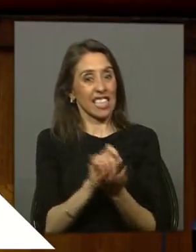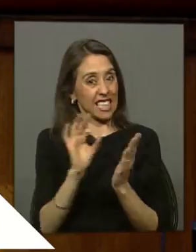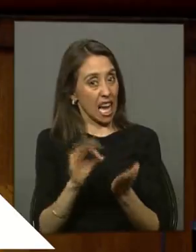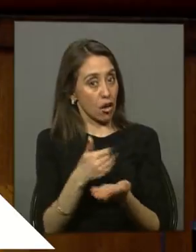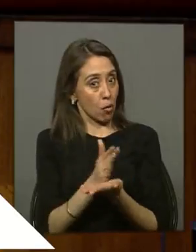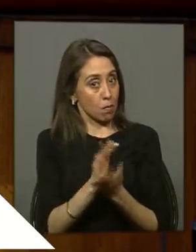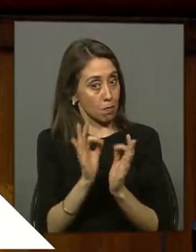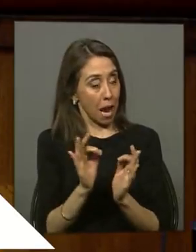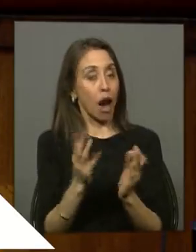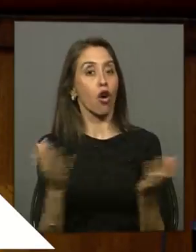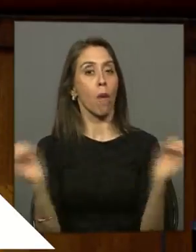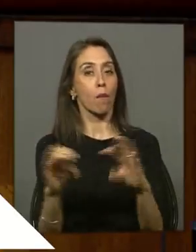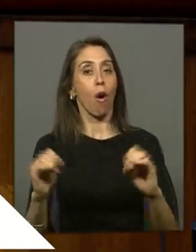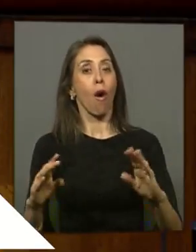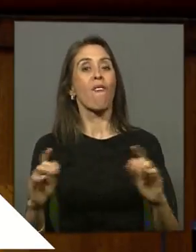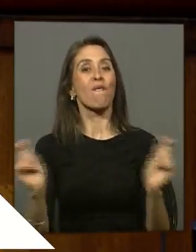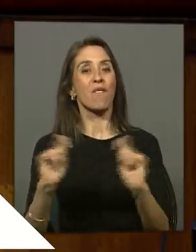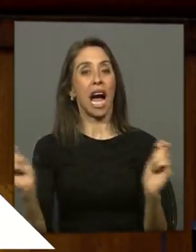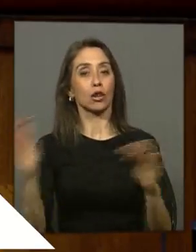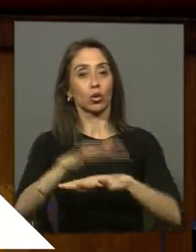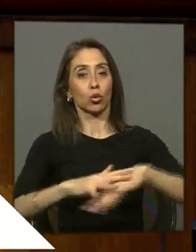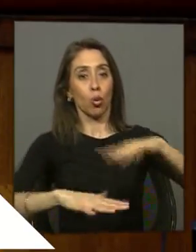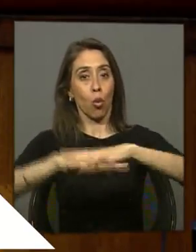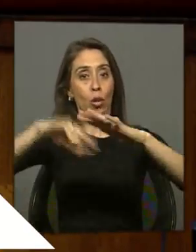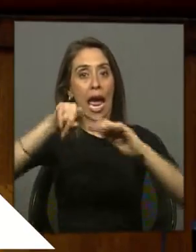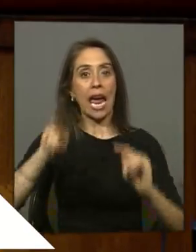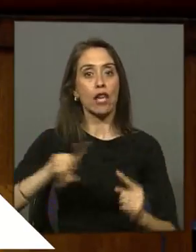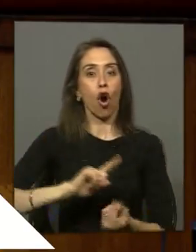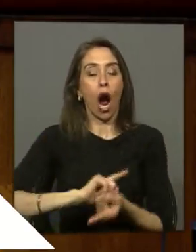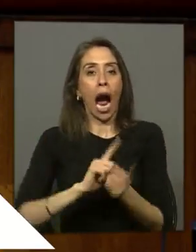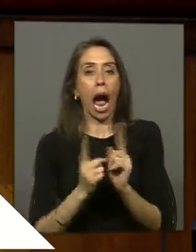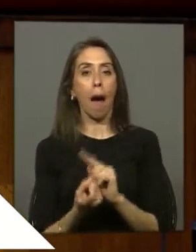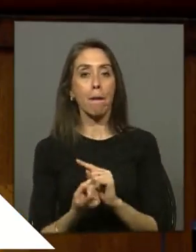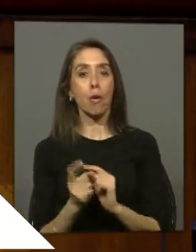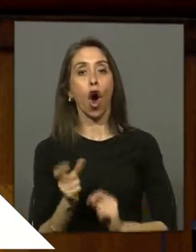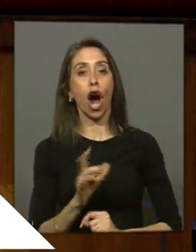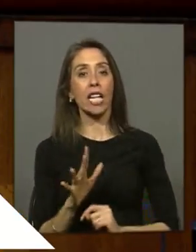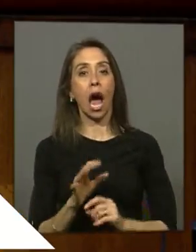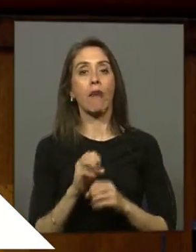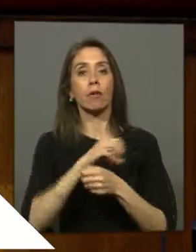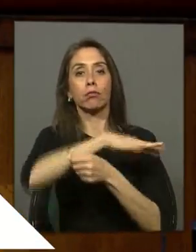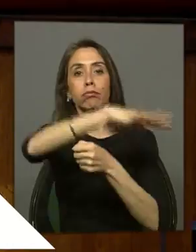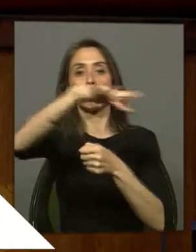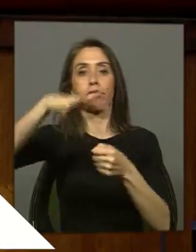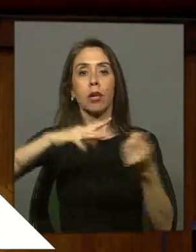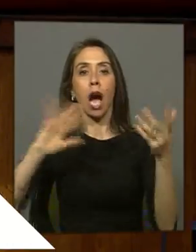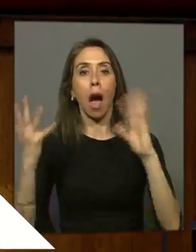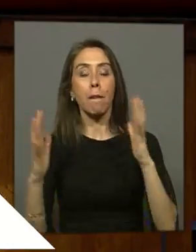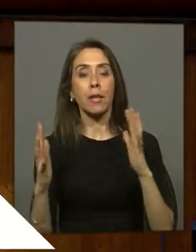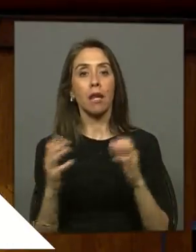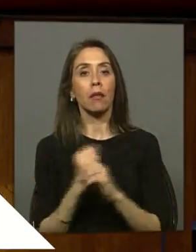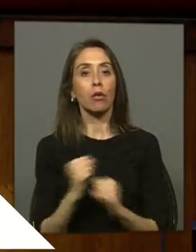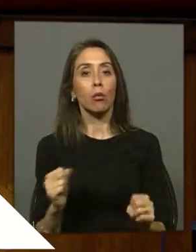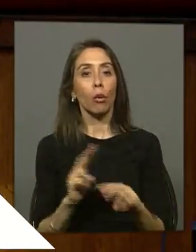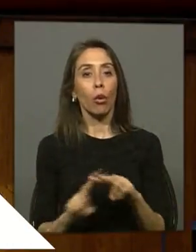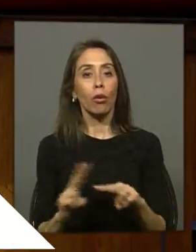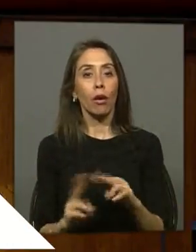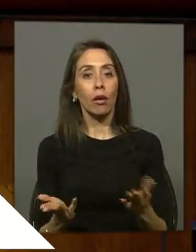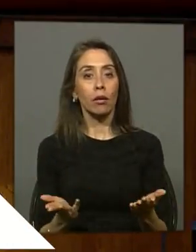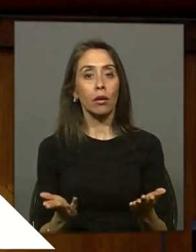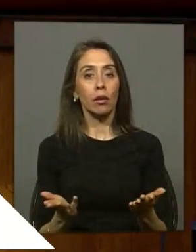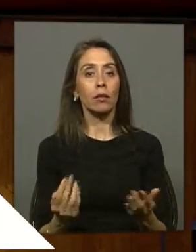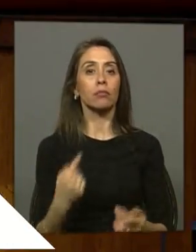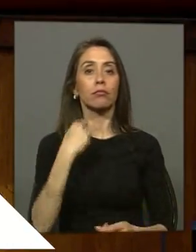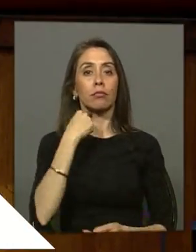que se le había autorizado como gravísimas toda vez que se ha causado daño ambiental no susceptible de reparación y se ha